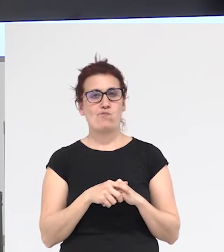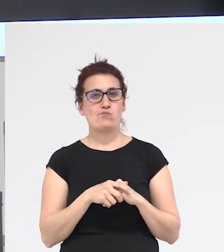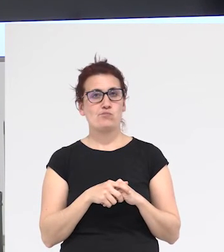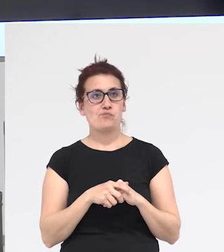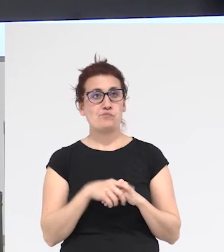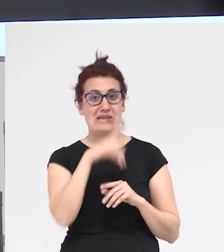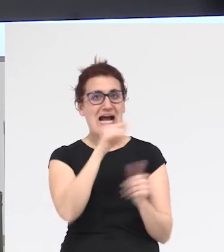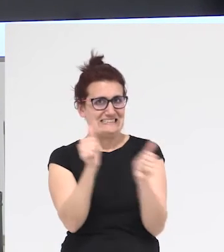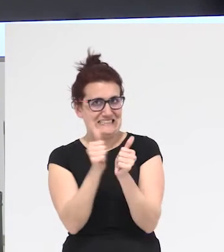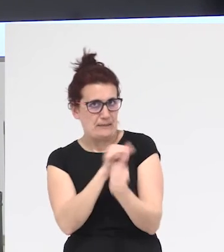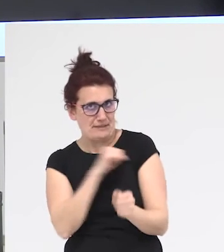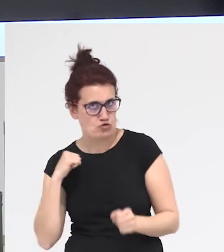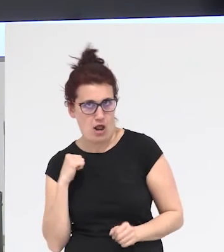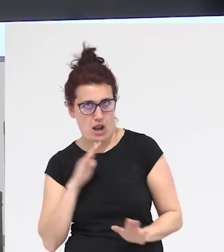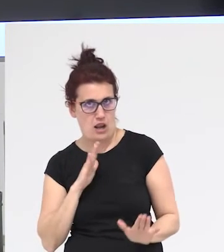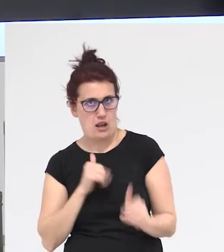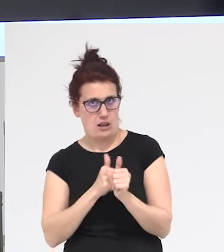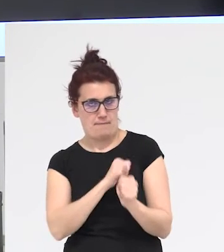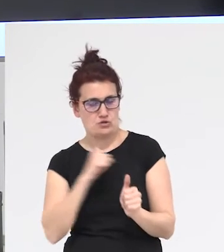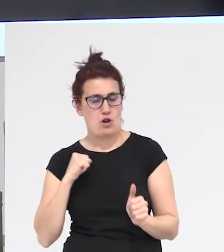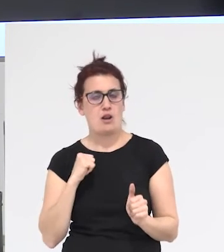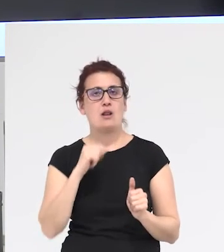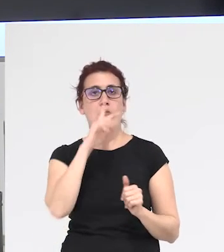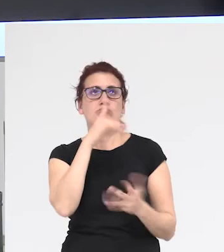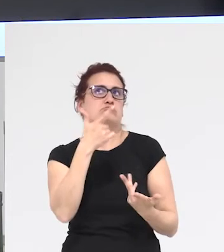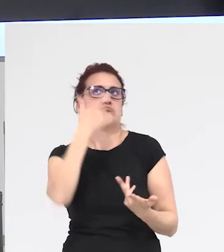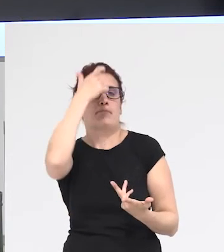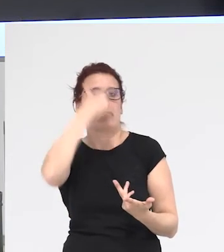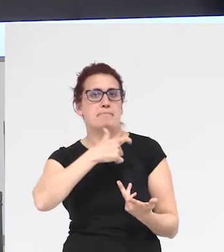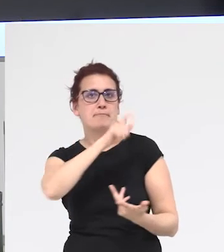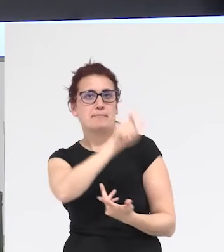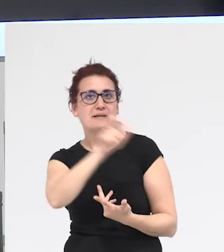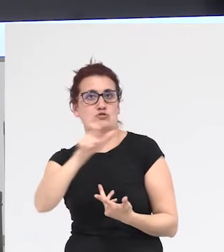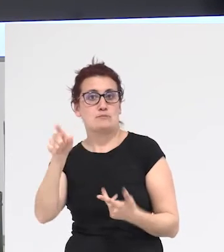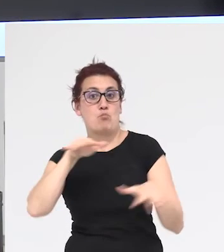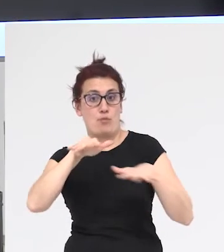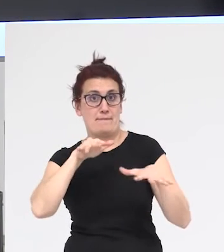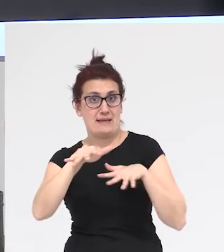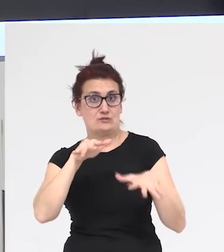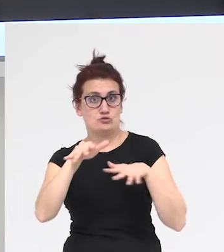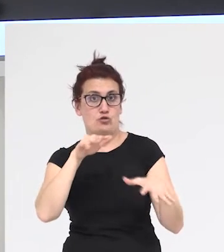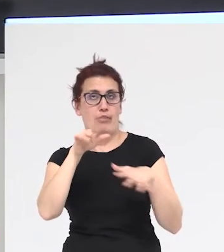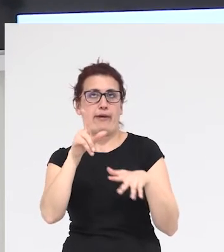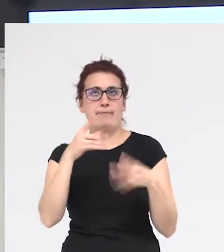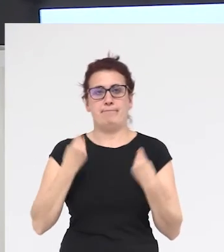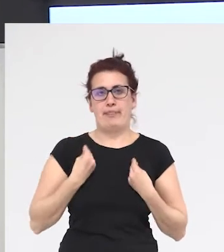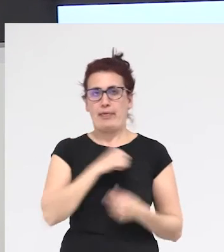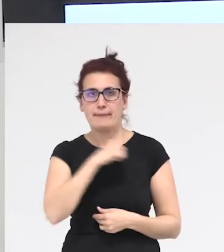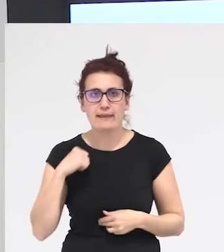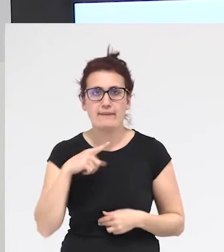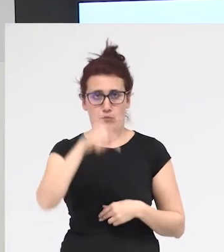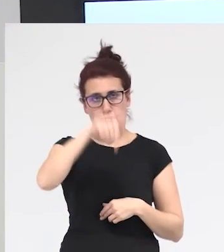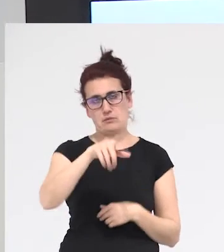su asistente personal, ¿no? O sea, las personas, o sea, el movimiento de vida independiente en lo que es el Reino de